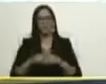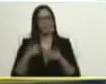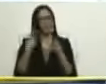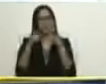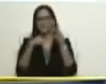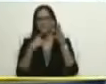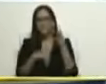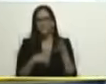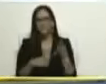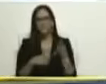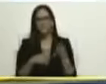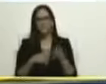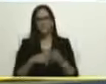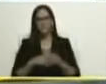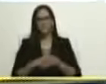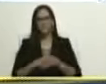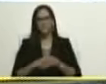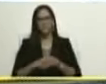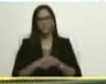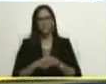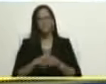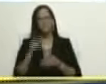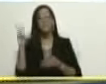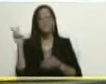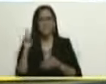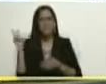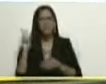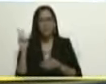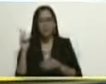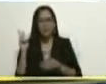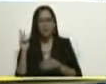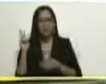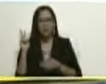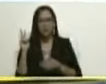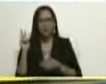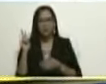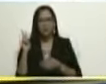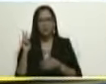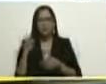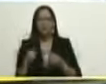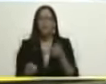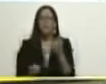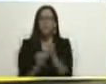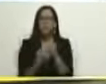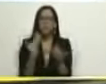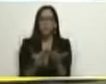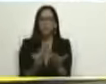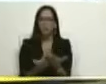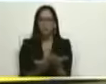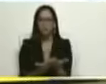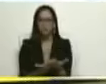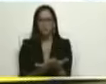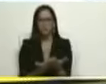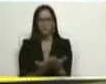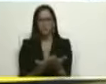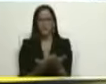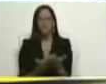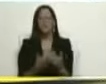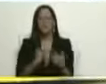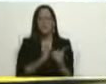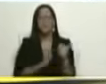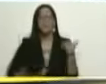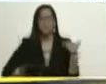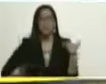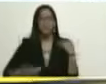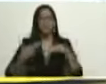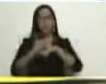etcétera, etcétera. Venezuela acoge la propuesta de que la presidencia de